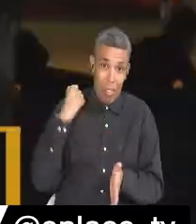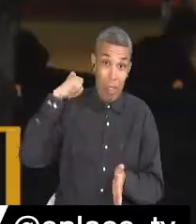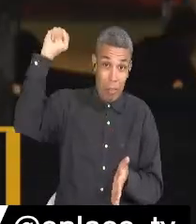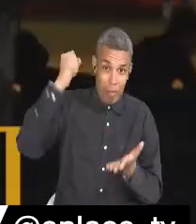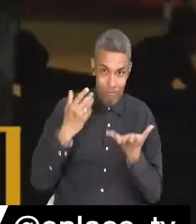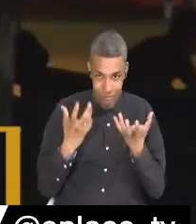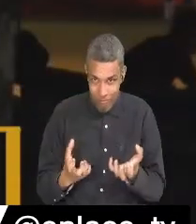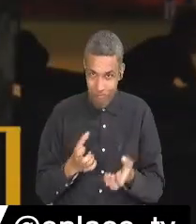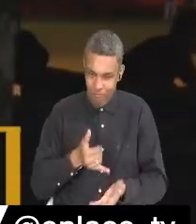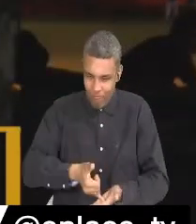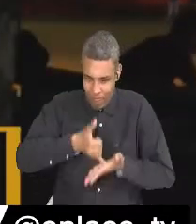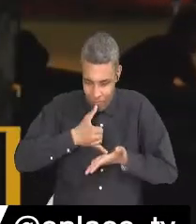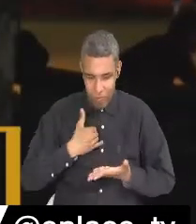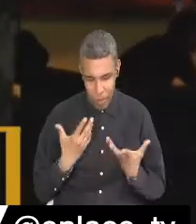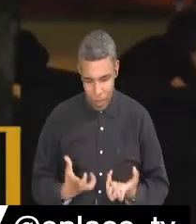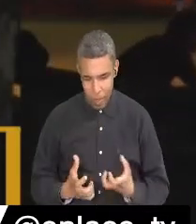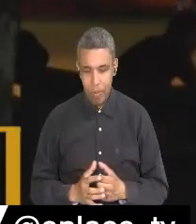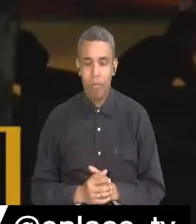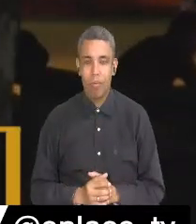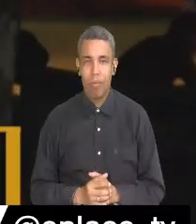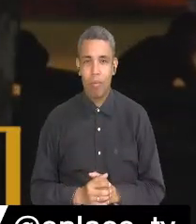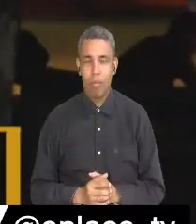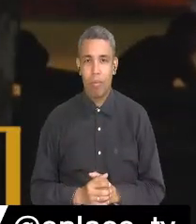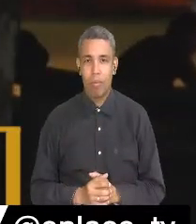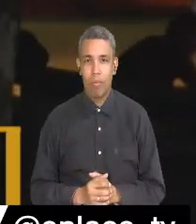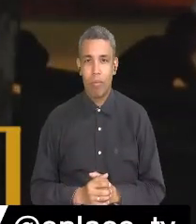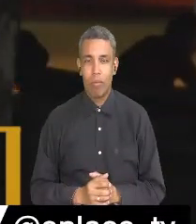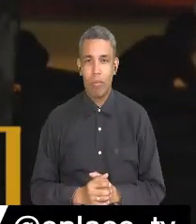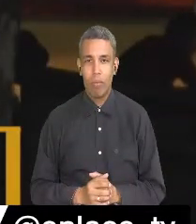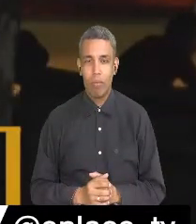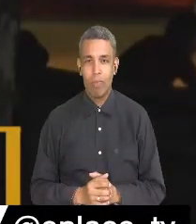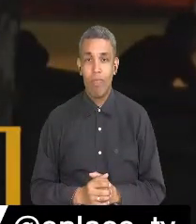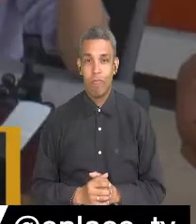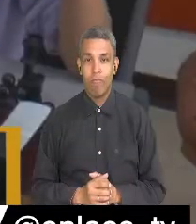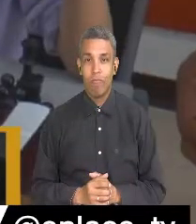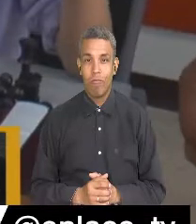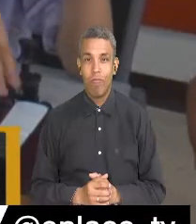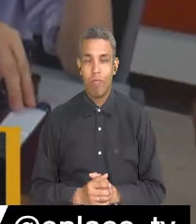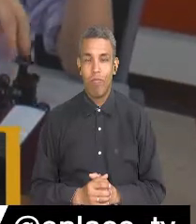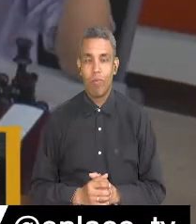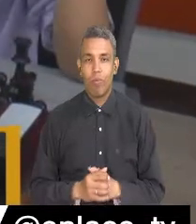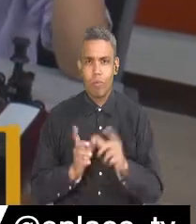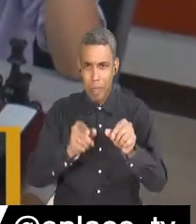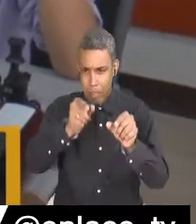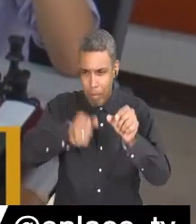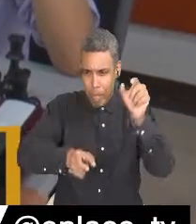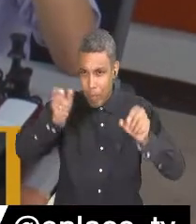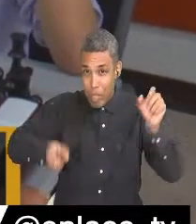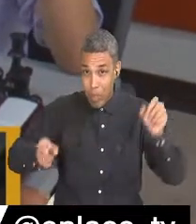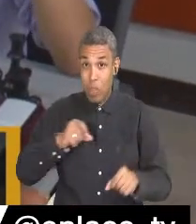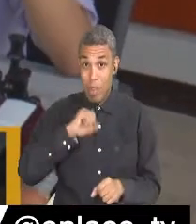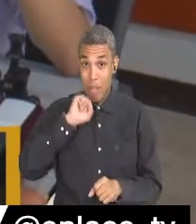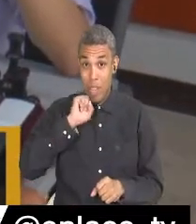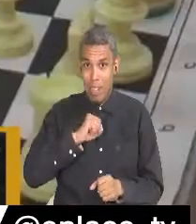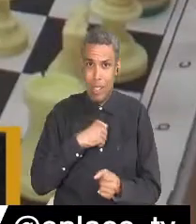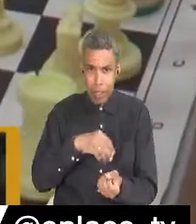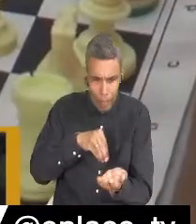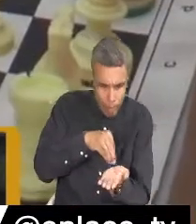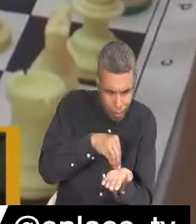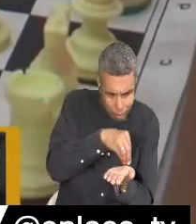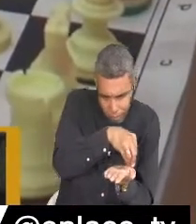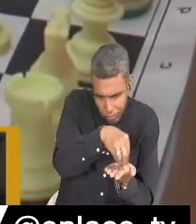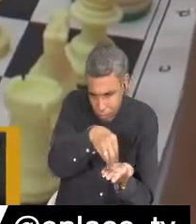Primero, porque el ajedrecista barranqueño tome conciencia y desarrolle sus habilidades en los